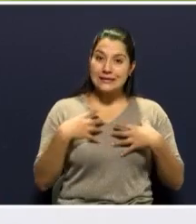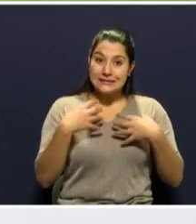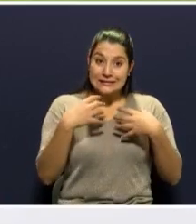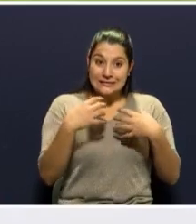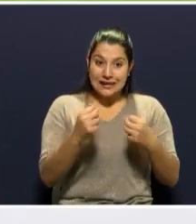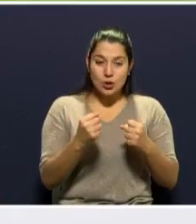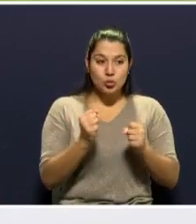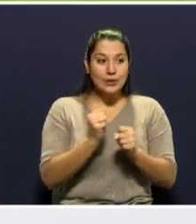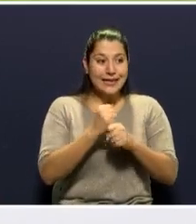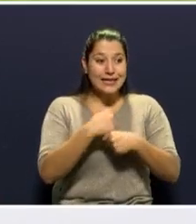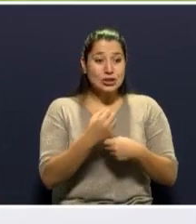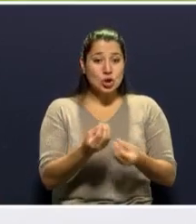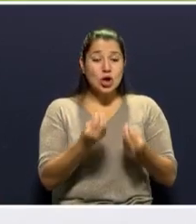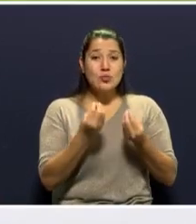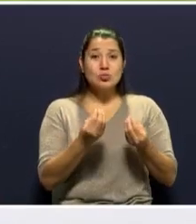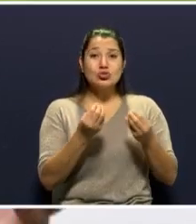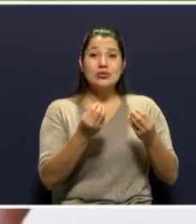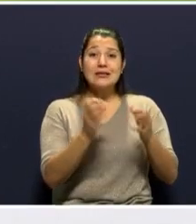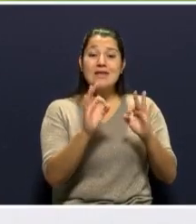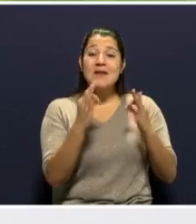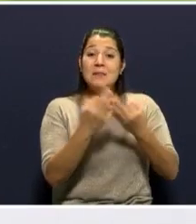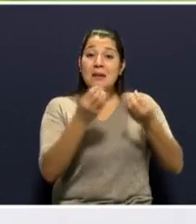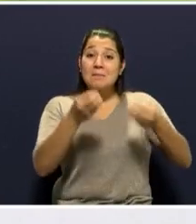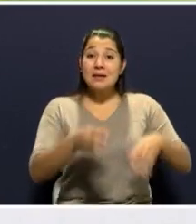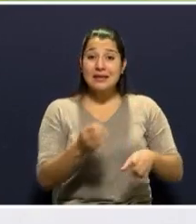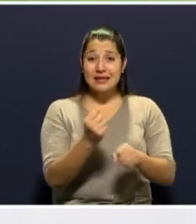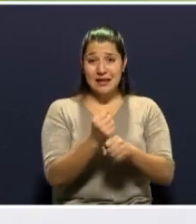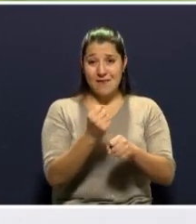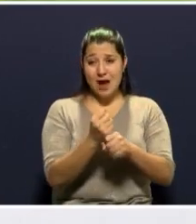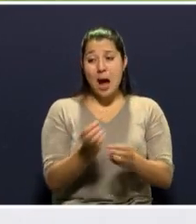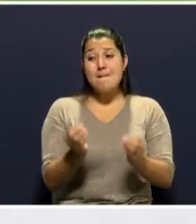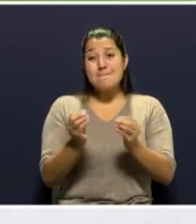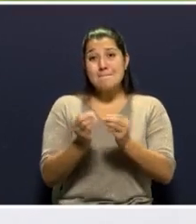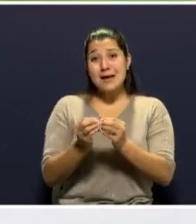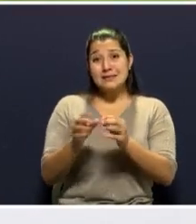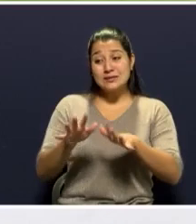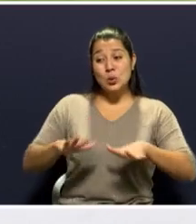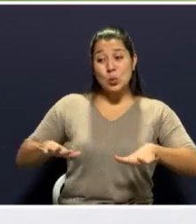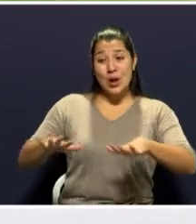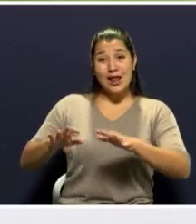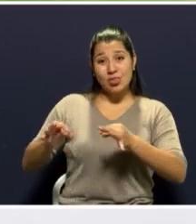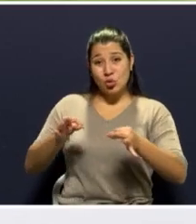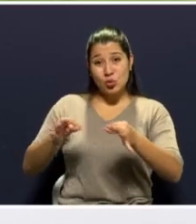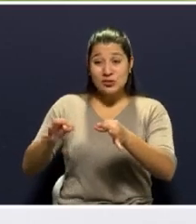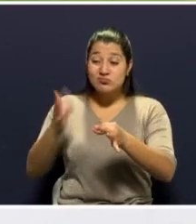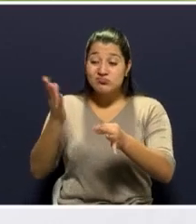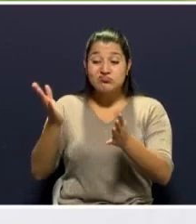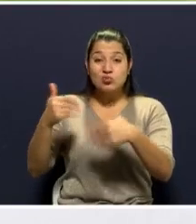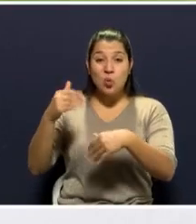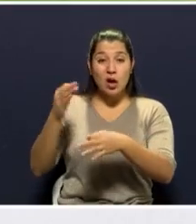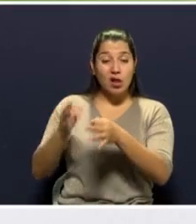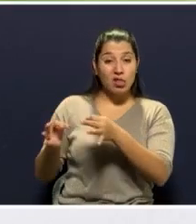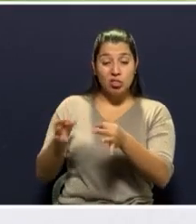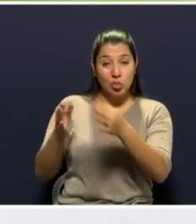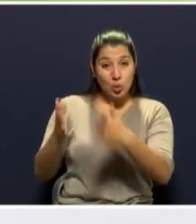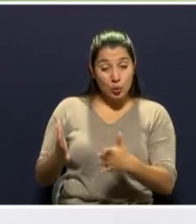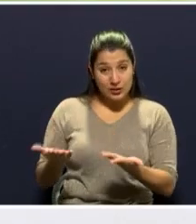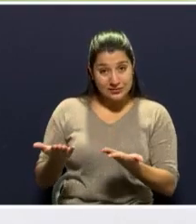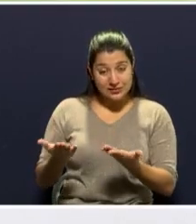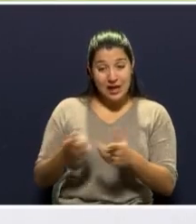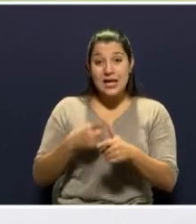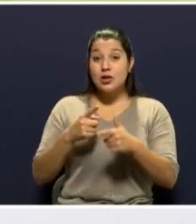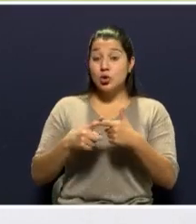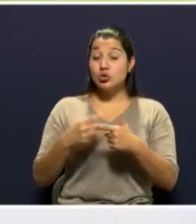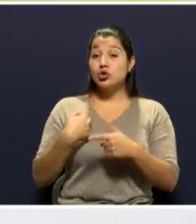sobre todo en zonas turísticas, como por ejemplo en este caso las Barras donde estamos, y hemos llevado entonces esta